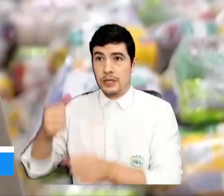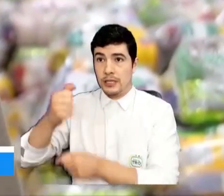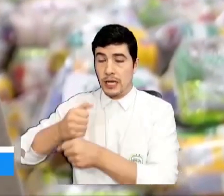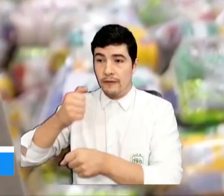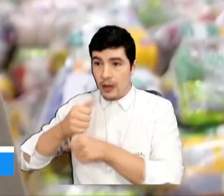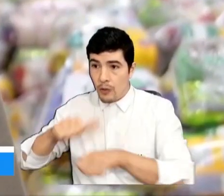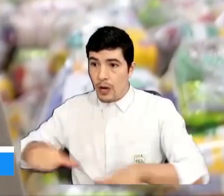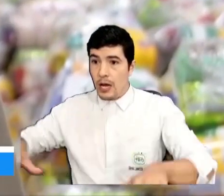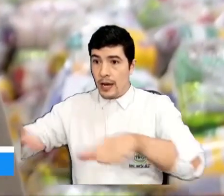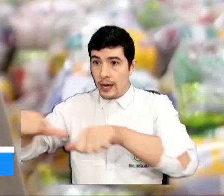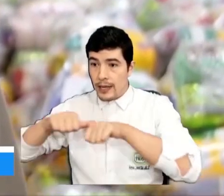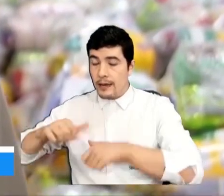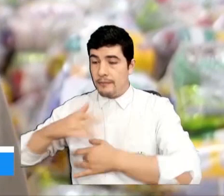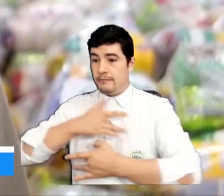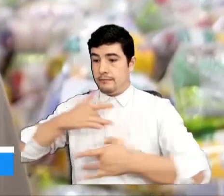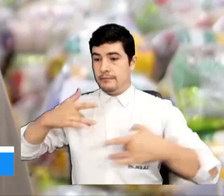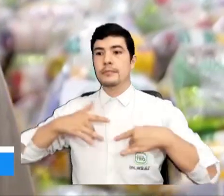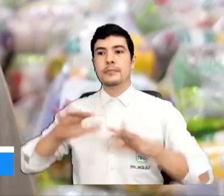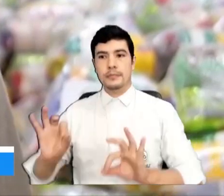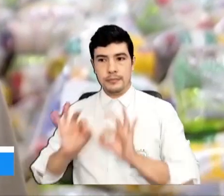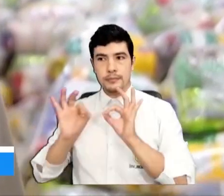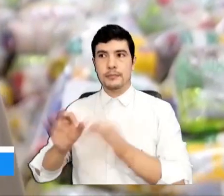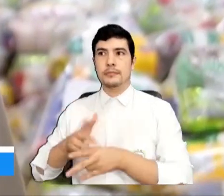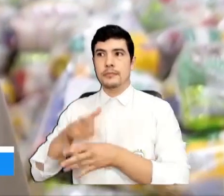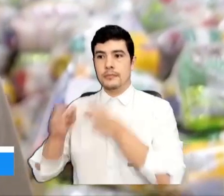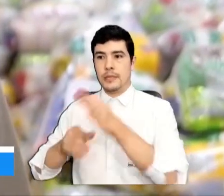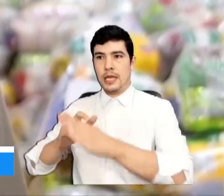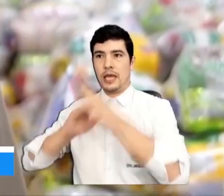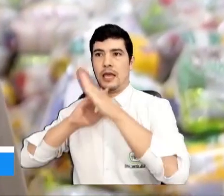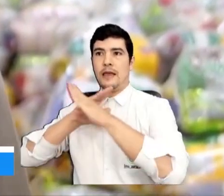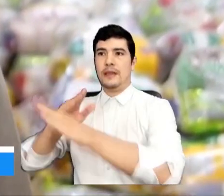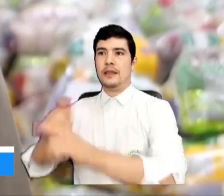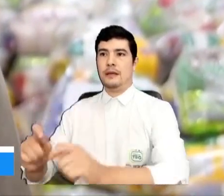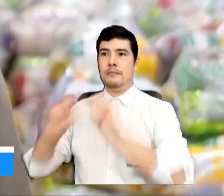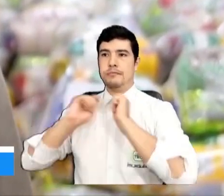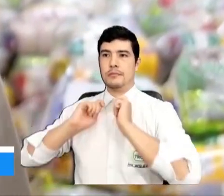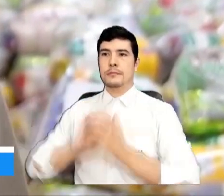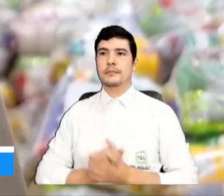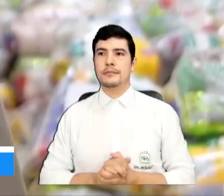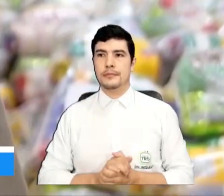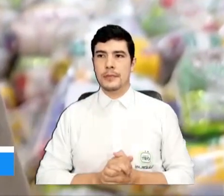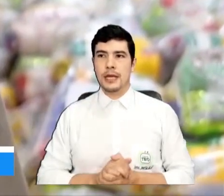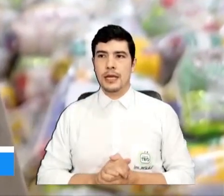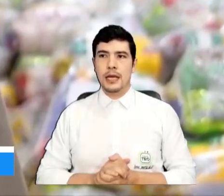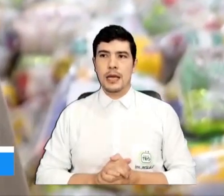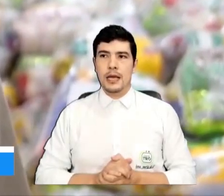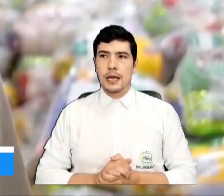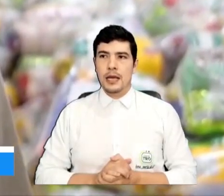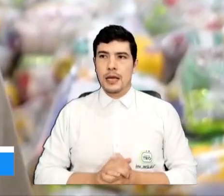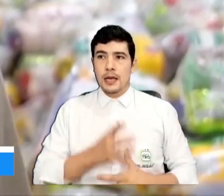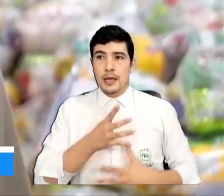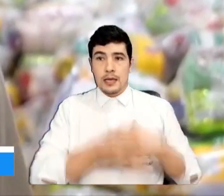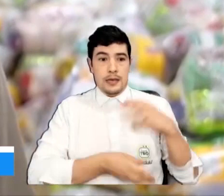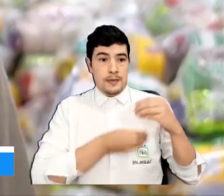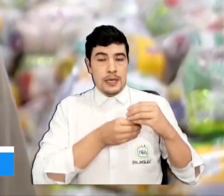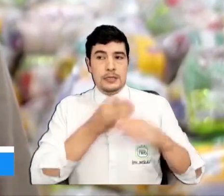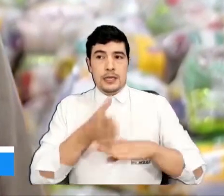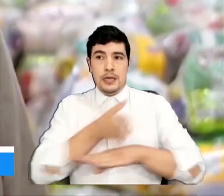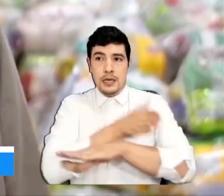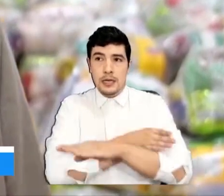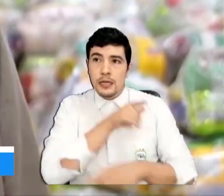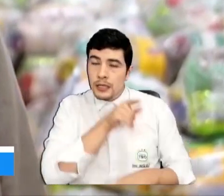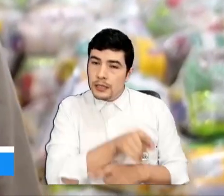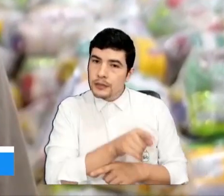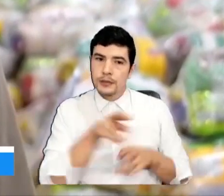Cimitarra y Landázuri. Tenemos más de 85 familias damnificadas y esto sin duda nos va a ayudar a poder llegar con esas